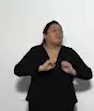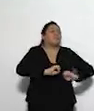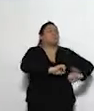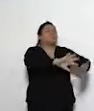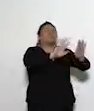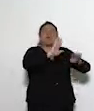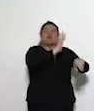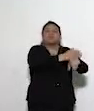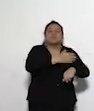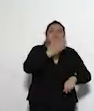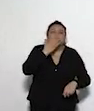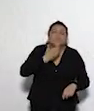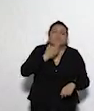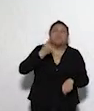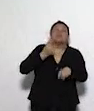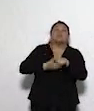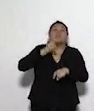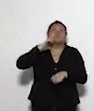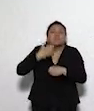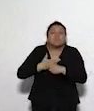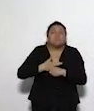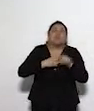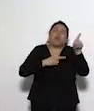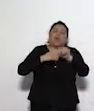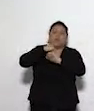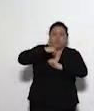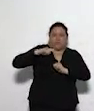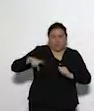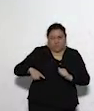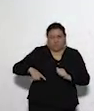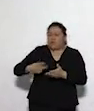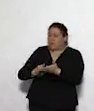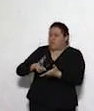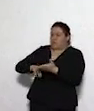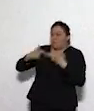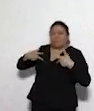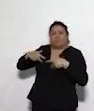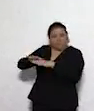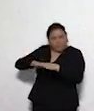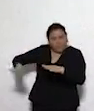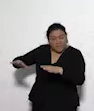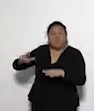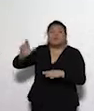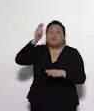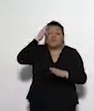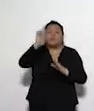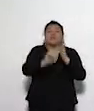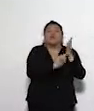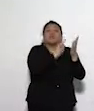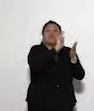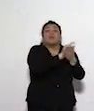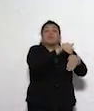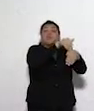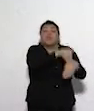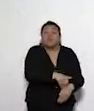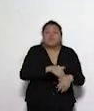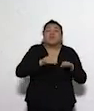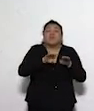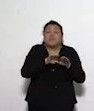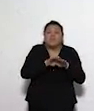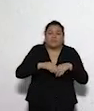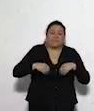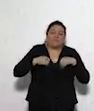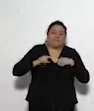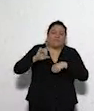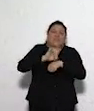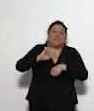a las autoridades como a la propia sociedad. El cumplimiento de la ley empieza y se consolida en las acciones diarias